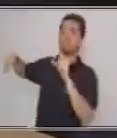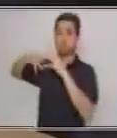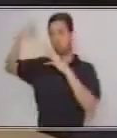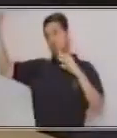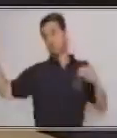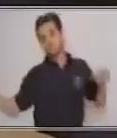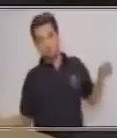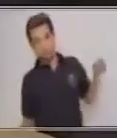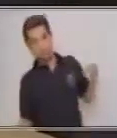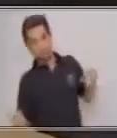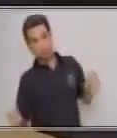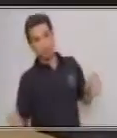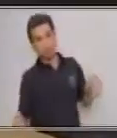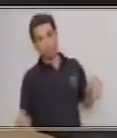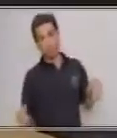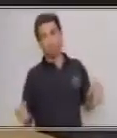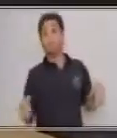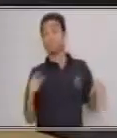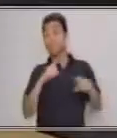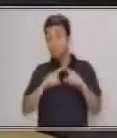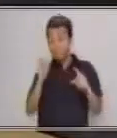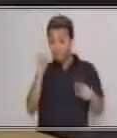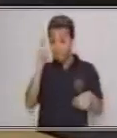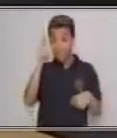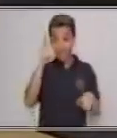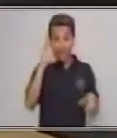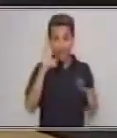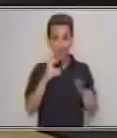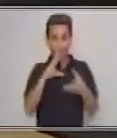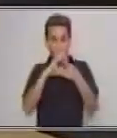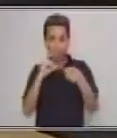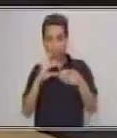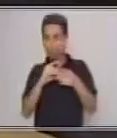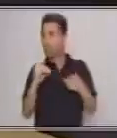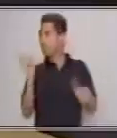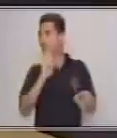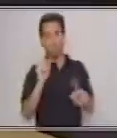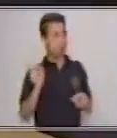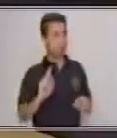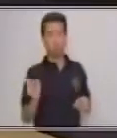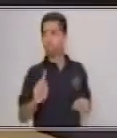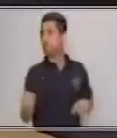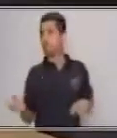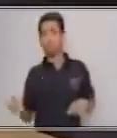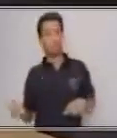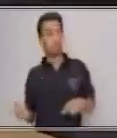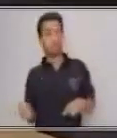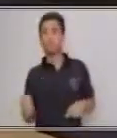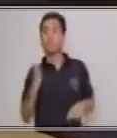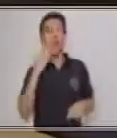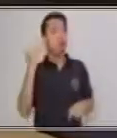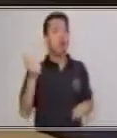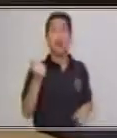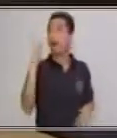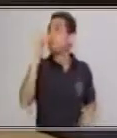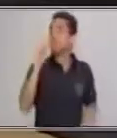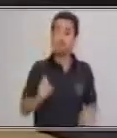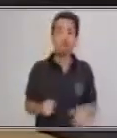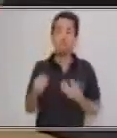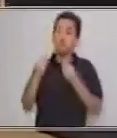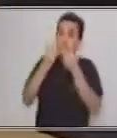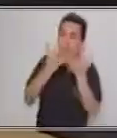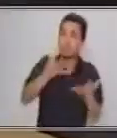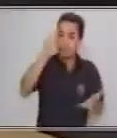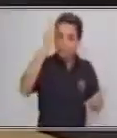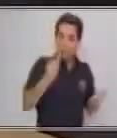que este es el final del cuento, pero desgraciadamente no es así. La abuelita jamás contó mi parte de la historia y no pasó mucho